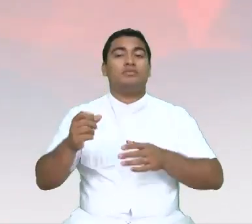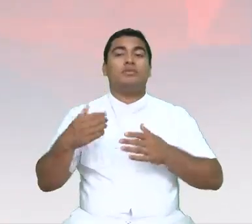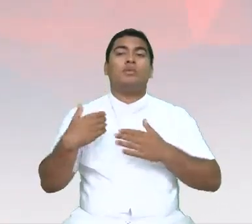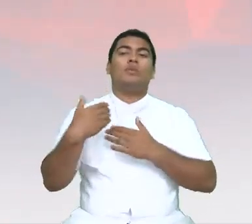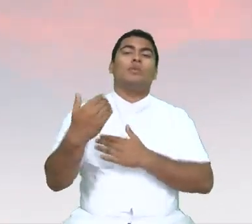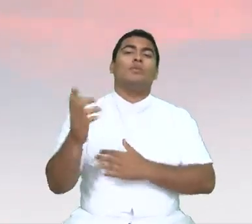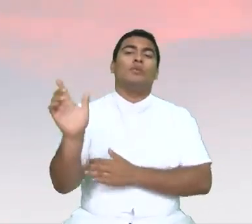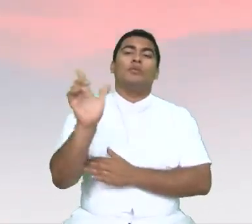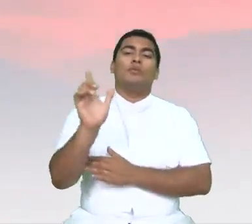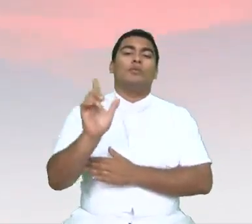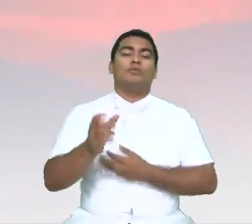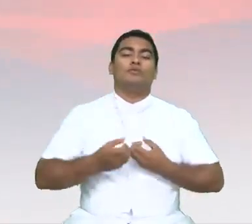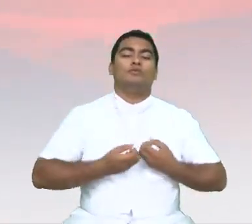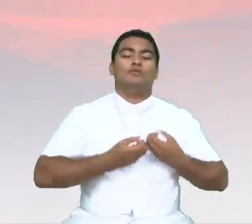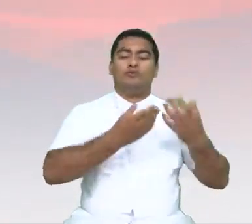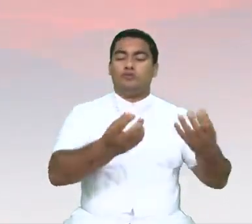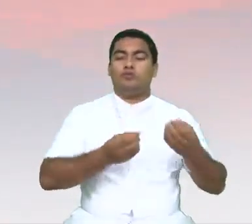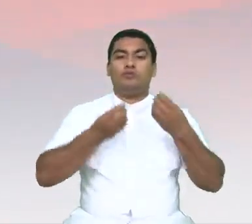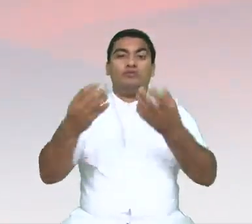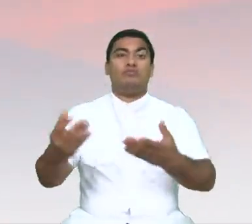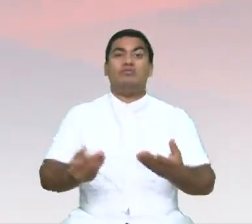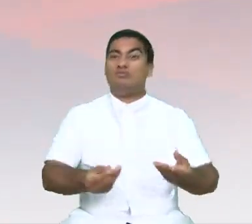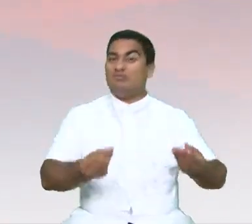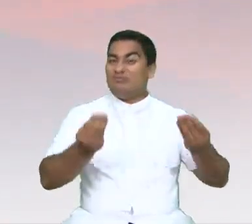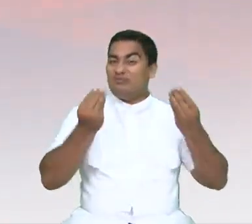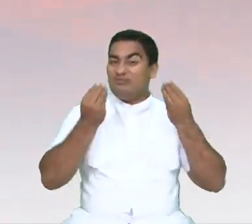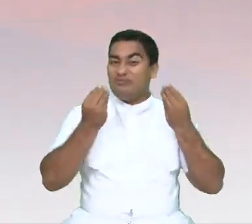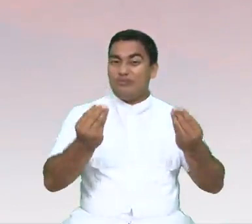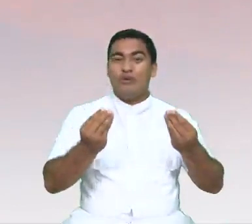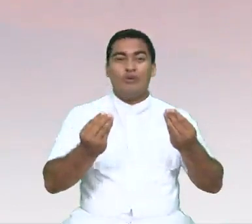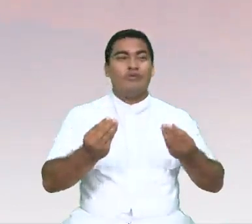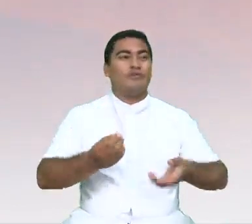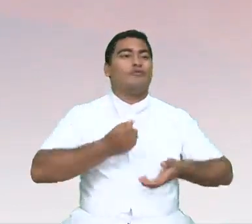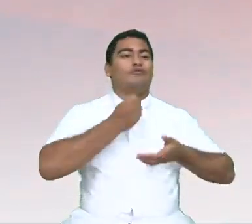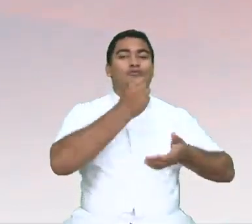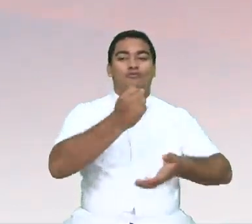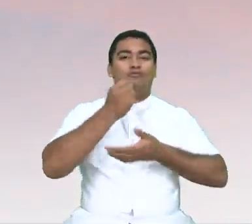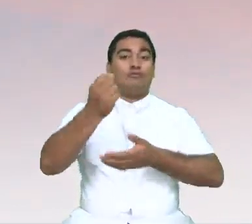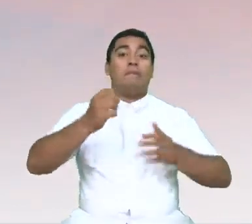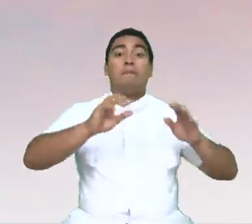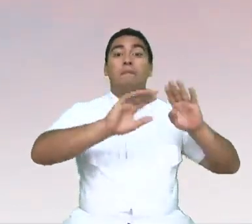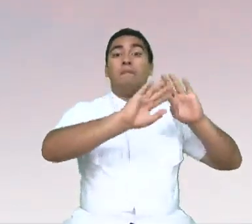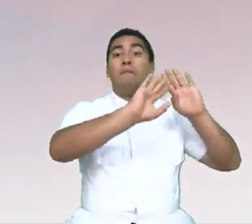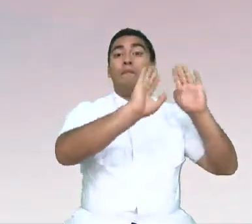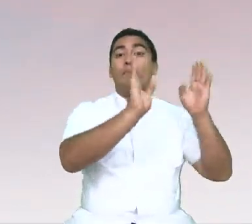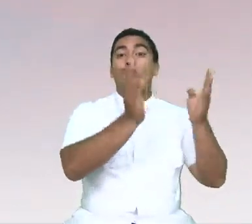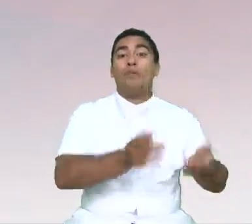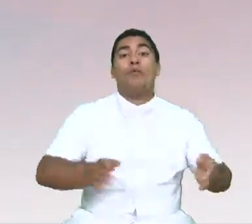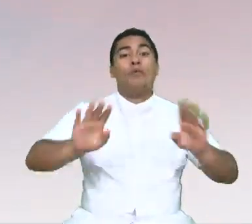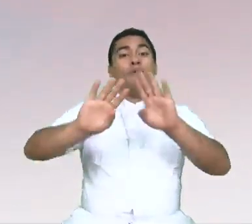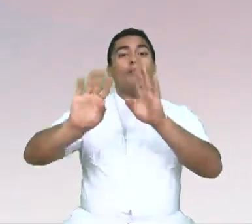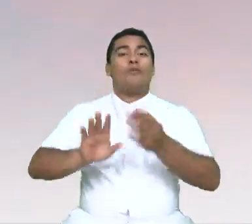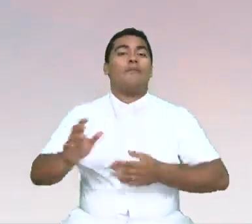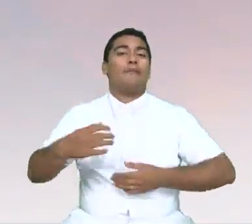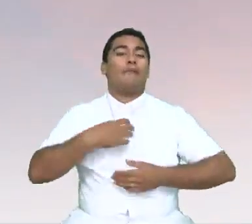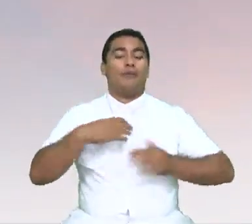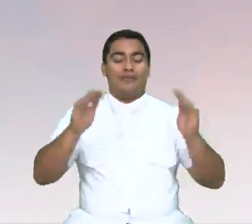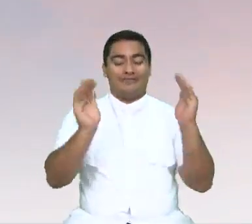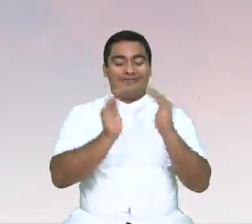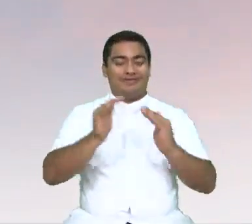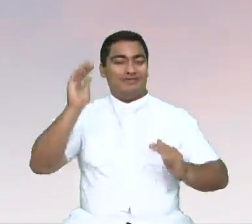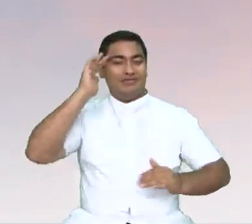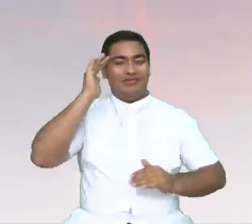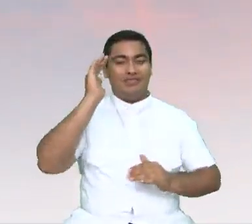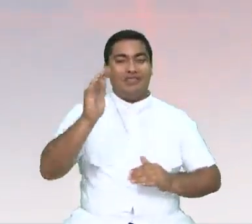este lunes 9 de marzo, y la mayoría de las protagonistas son mujeres, porque somos las jefas de hogar en